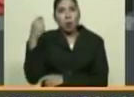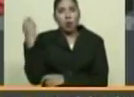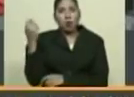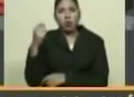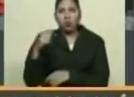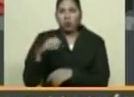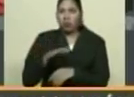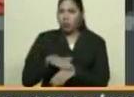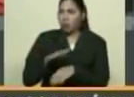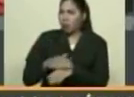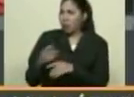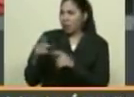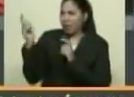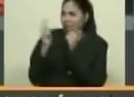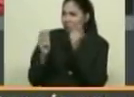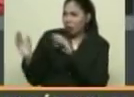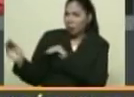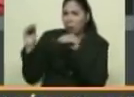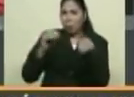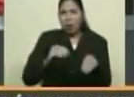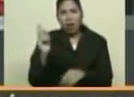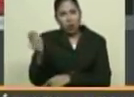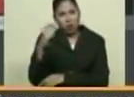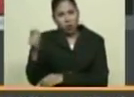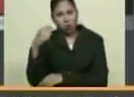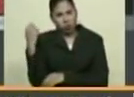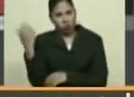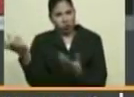Chávez se fue para el Orsa? Era el primero de su promoción.